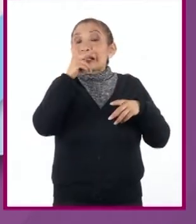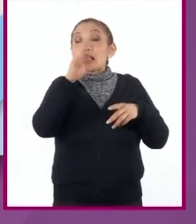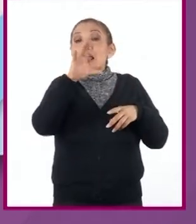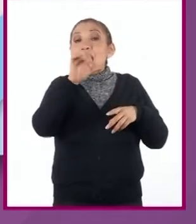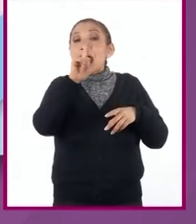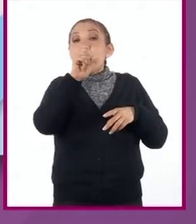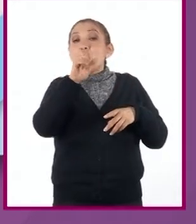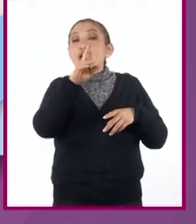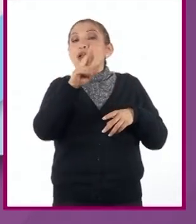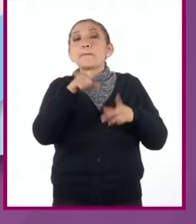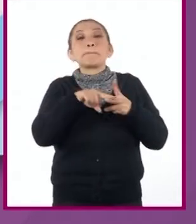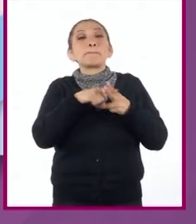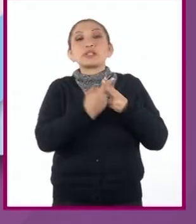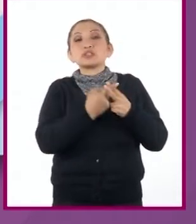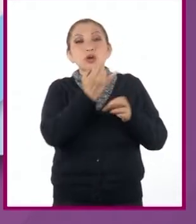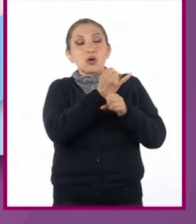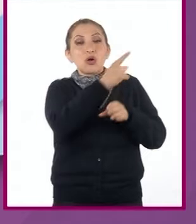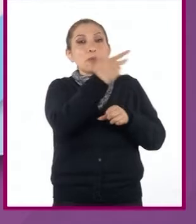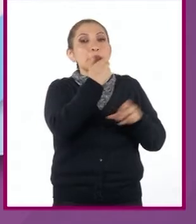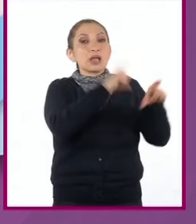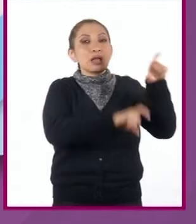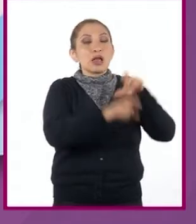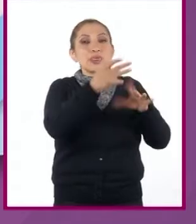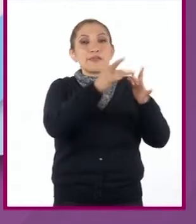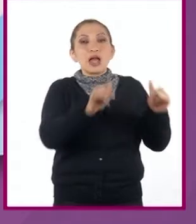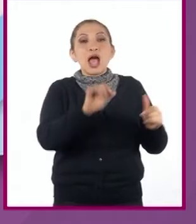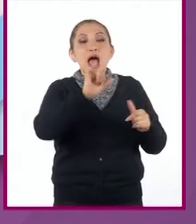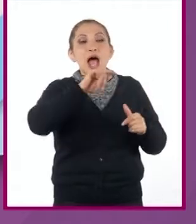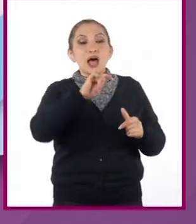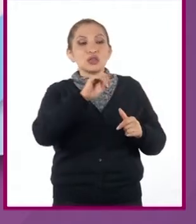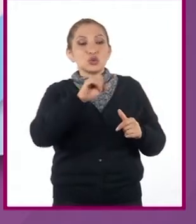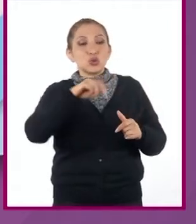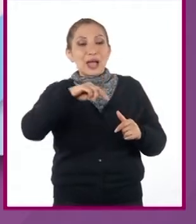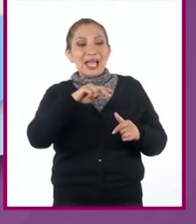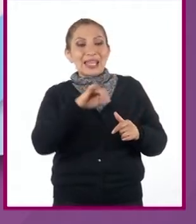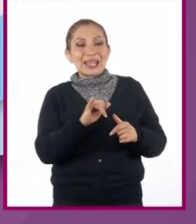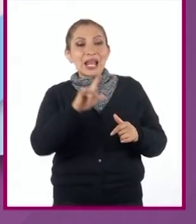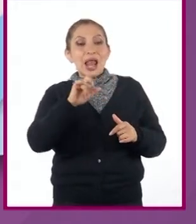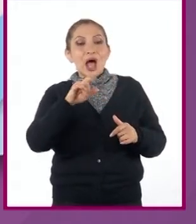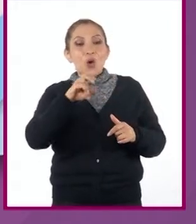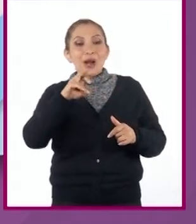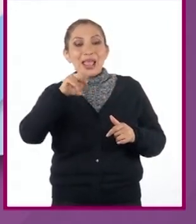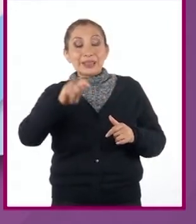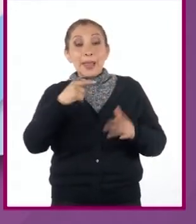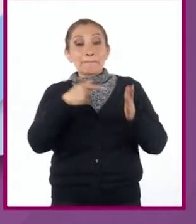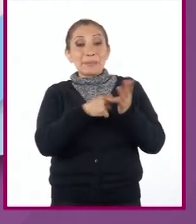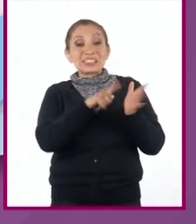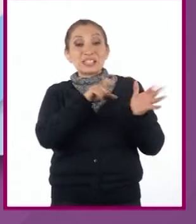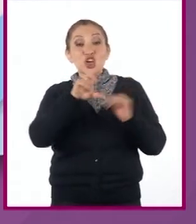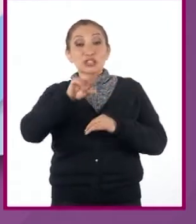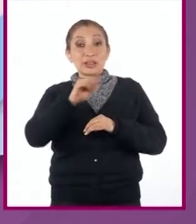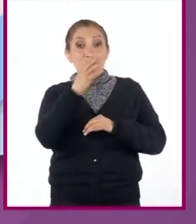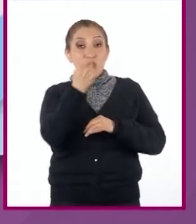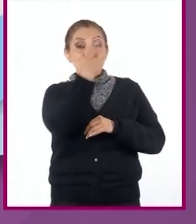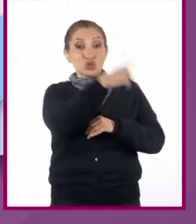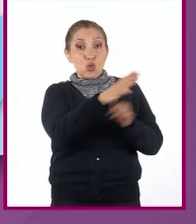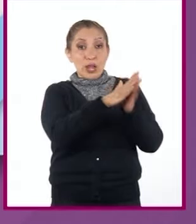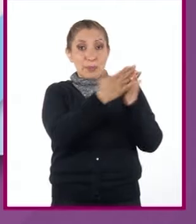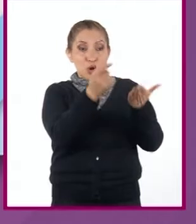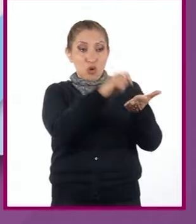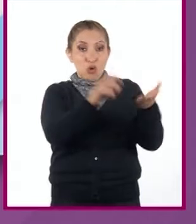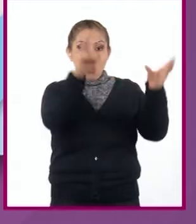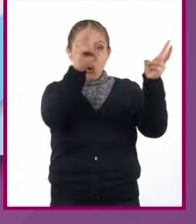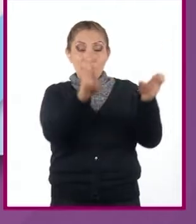calor, comenzó a estudiarse por el químico francés Antoine Laurent de Lavoisier en 1789, en su libro